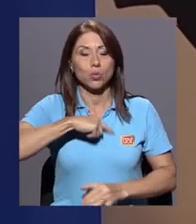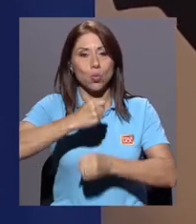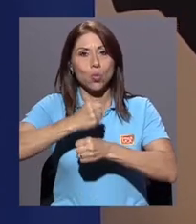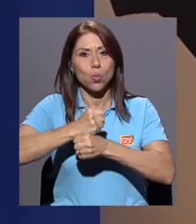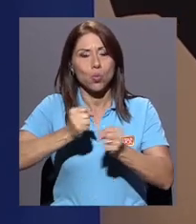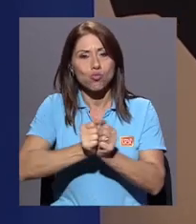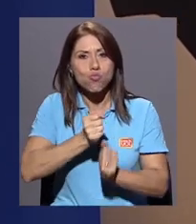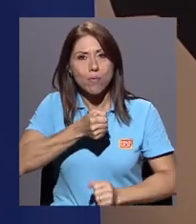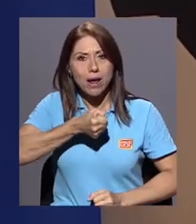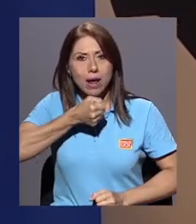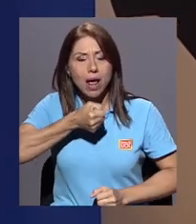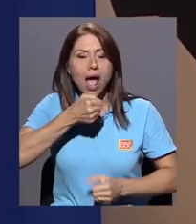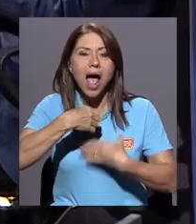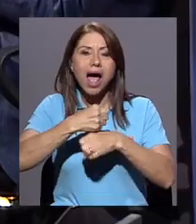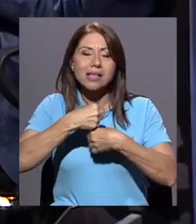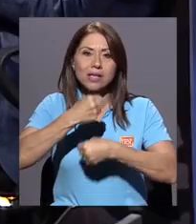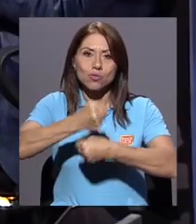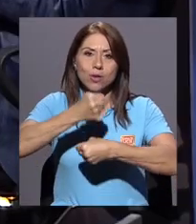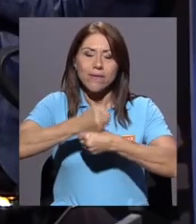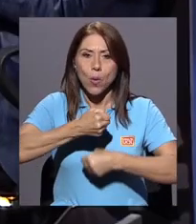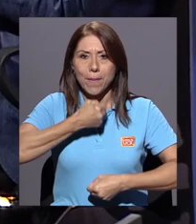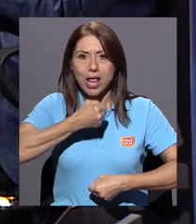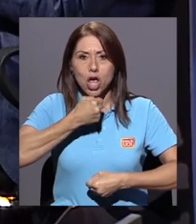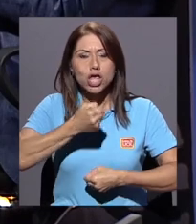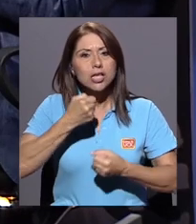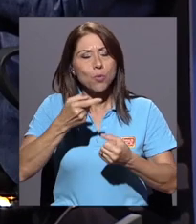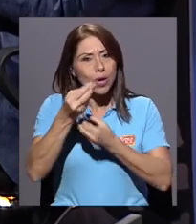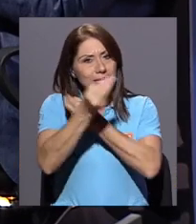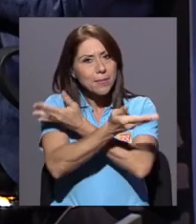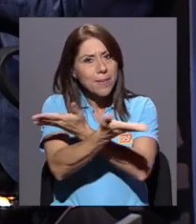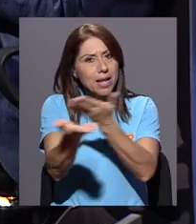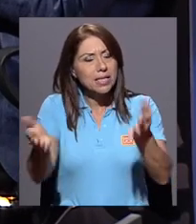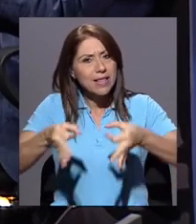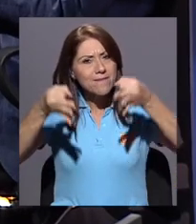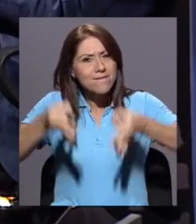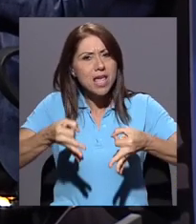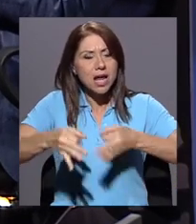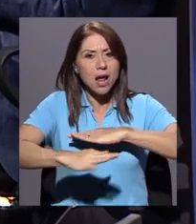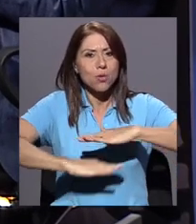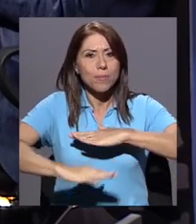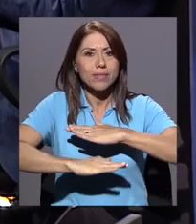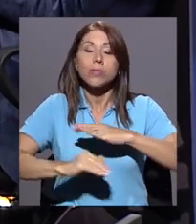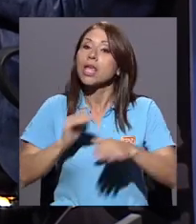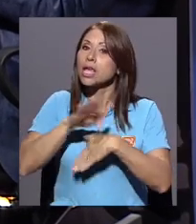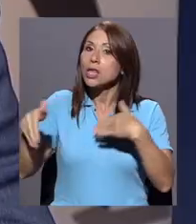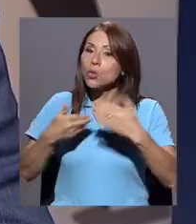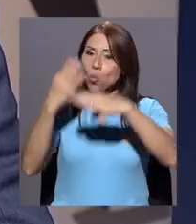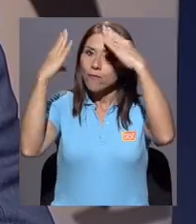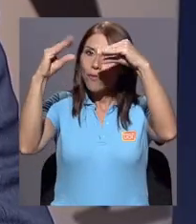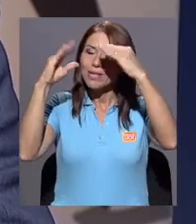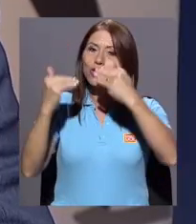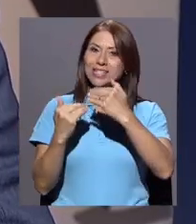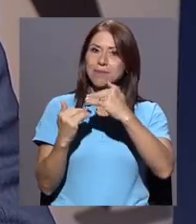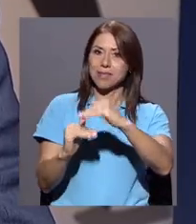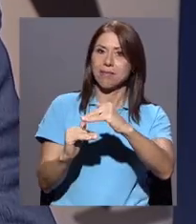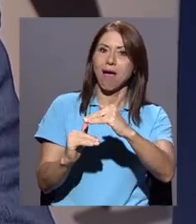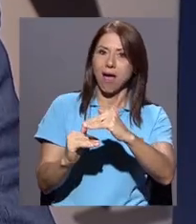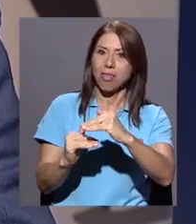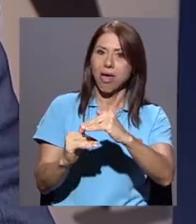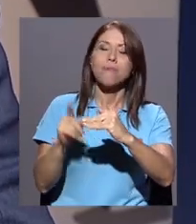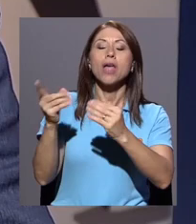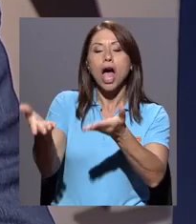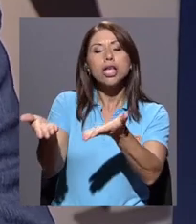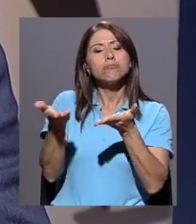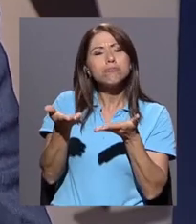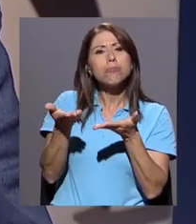periodismo que se presente en audiencia bien argumentado. Y que toda información es limitada, nos ofrece una versión de